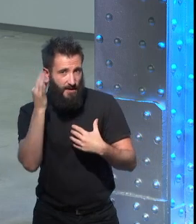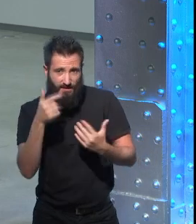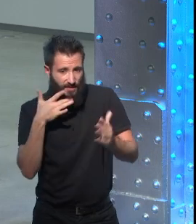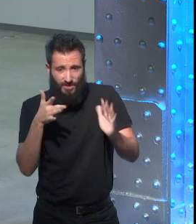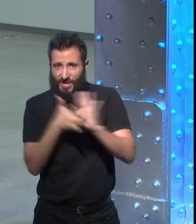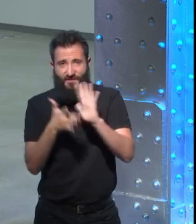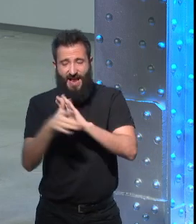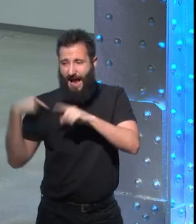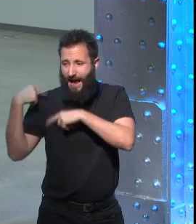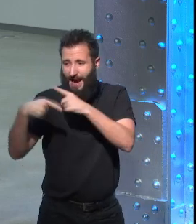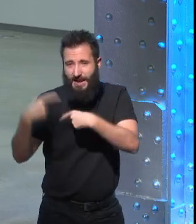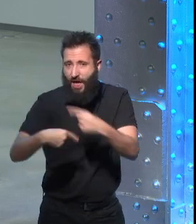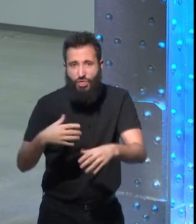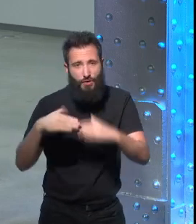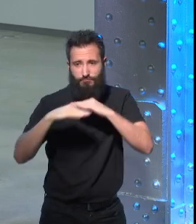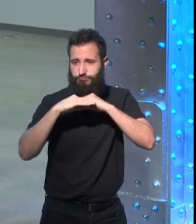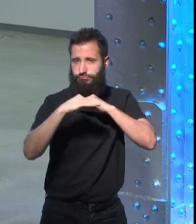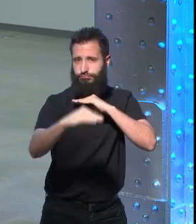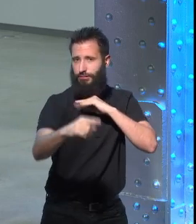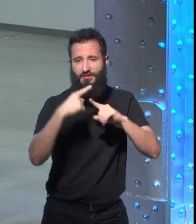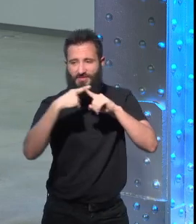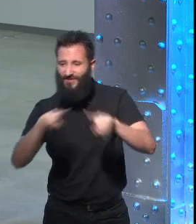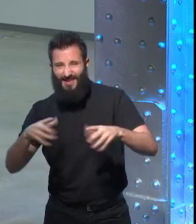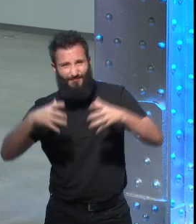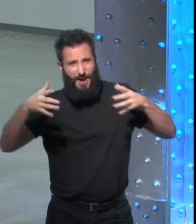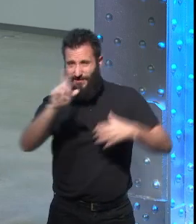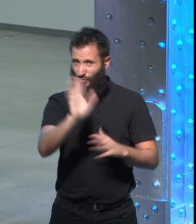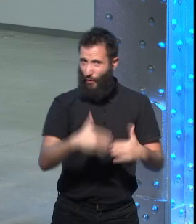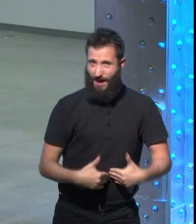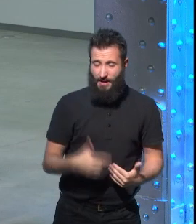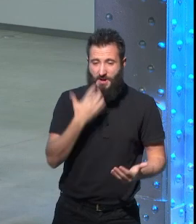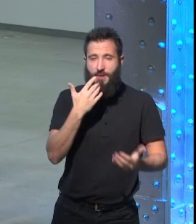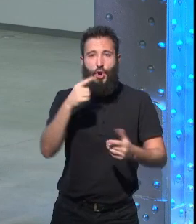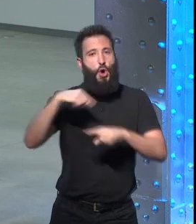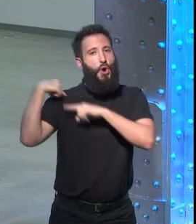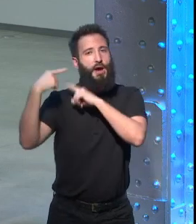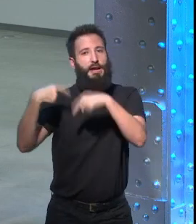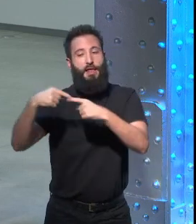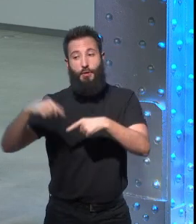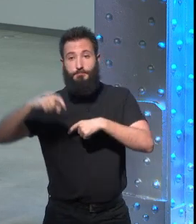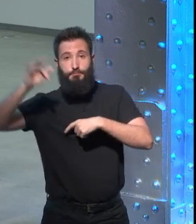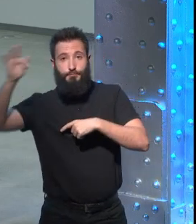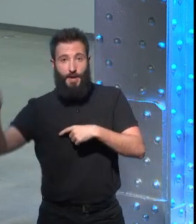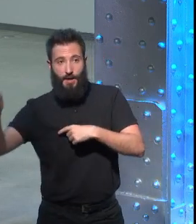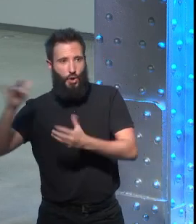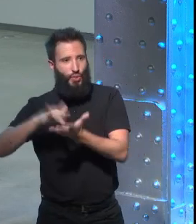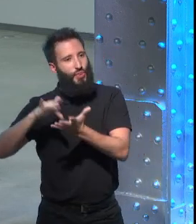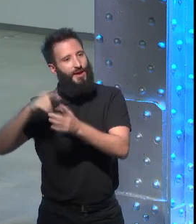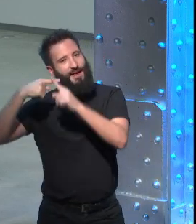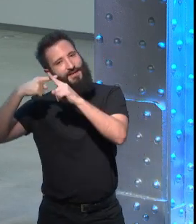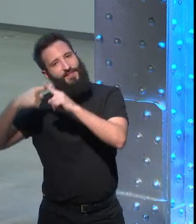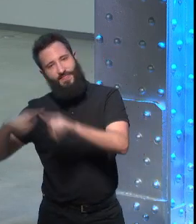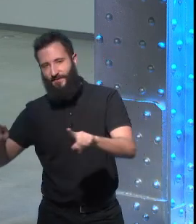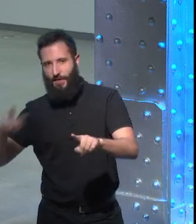muy homogénea. No hay grandes diferencias. Si nos vamos a la generación siguiente, la diferencia